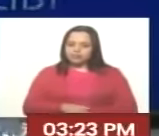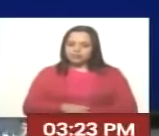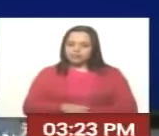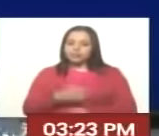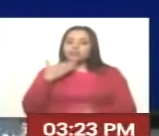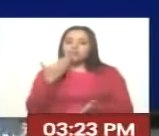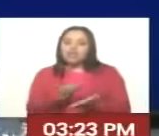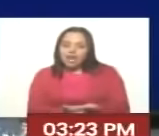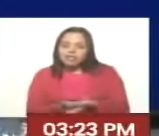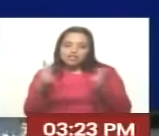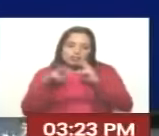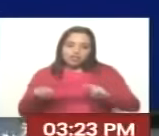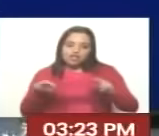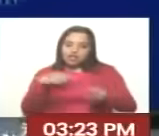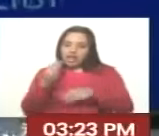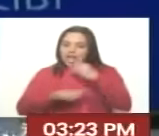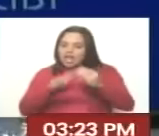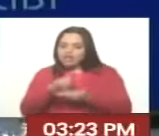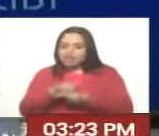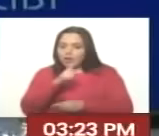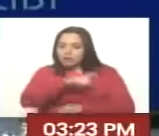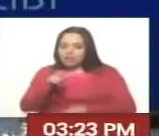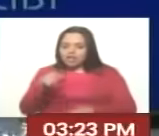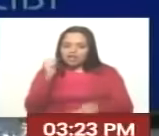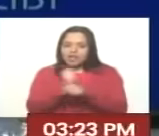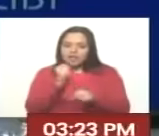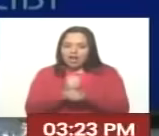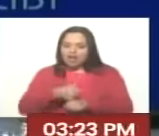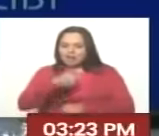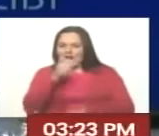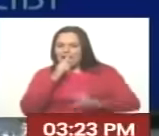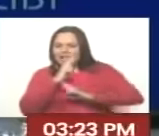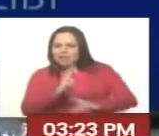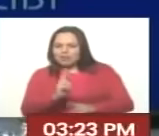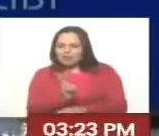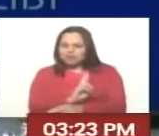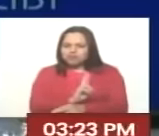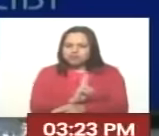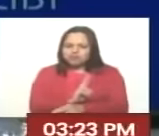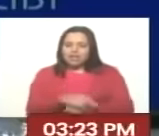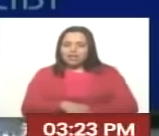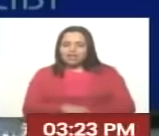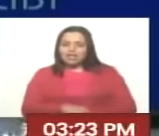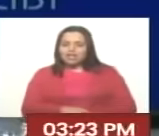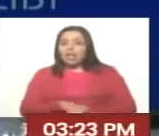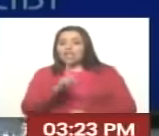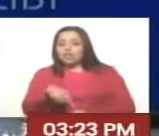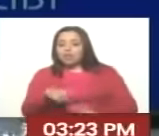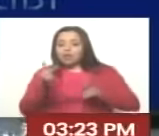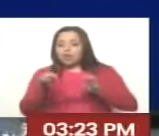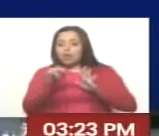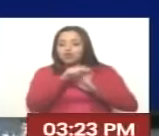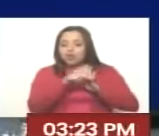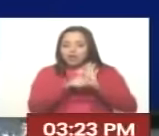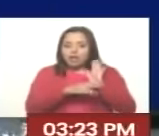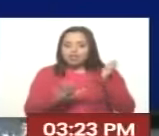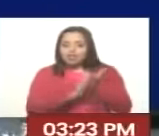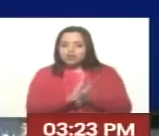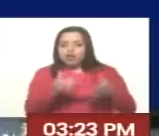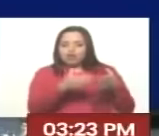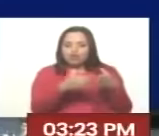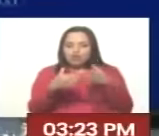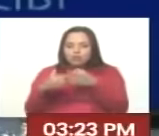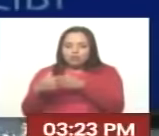Gracias a la diligencia realizada por nuestros funcionarios, una mayor respuesta de los organismos de seguridad y nuevas medidas tomadas desde los diversos organismos